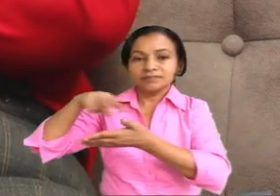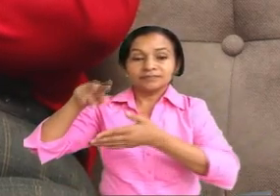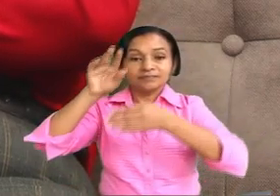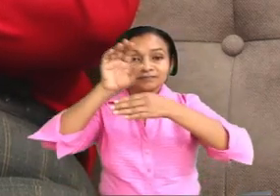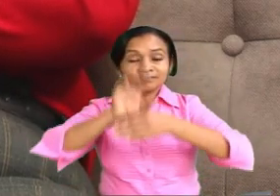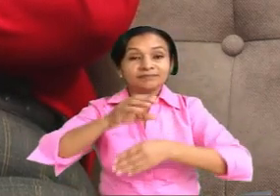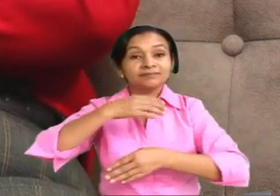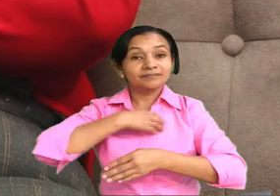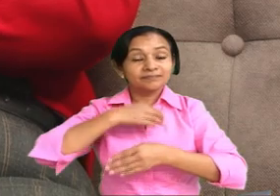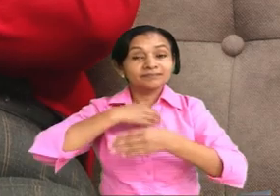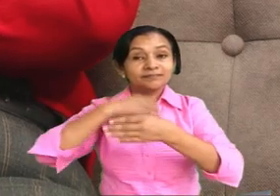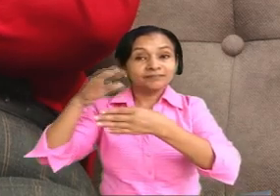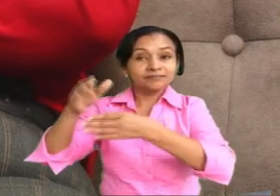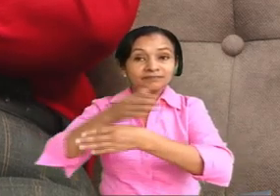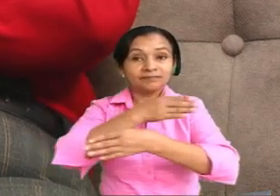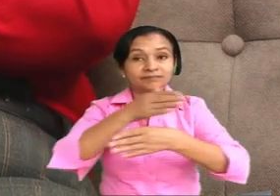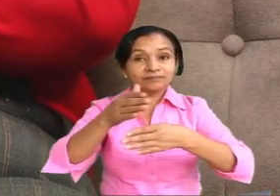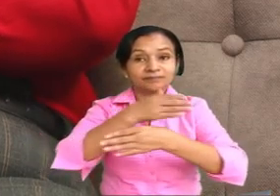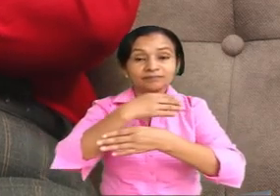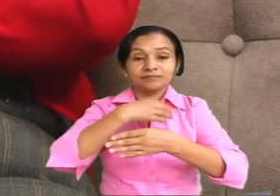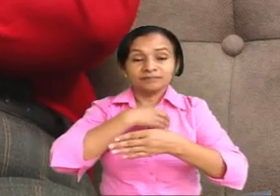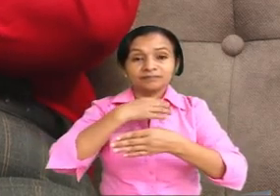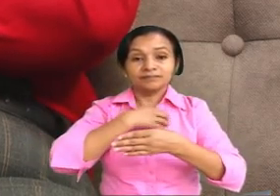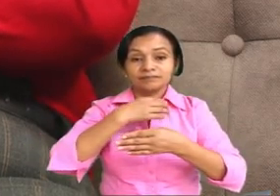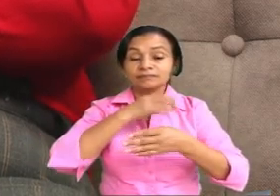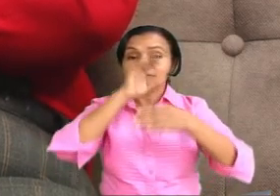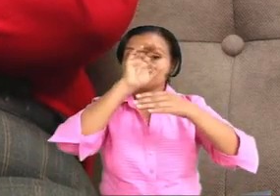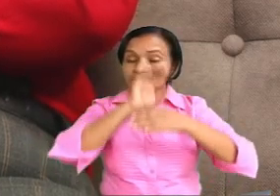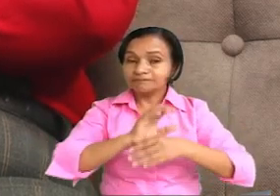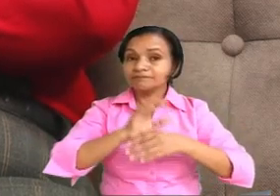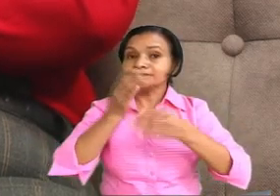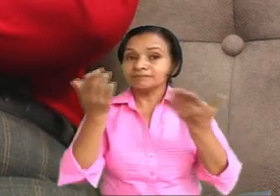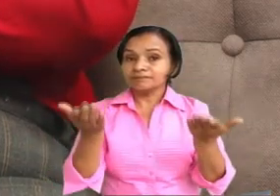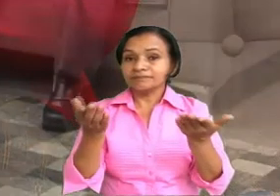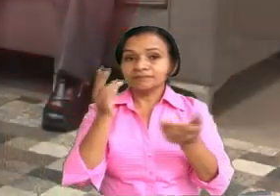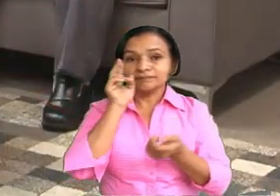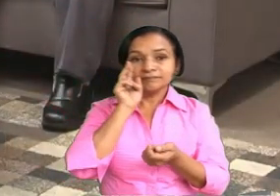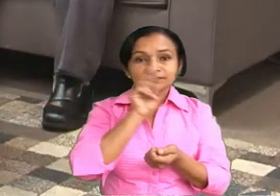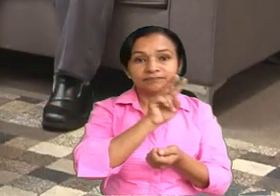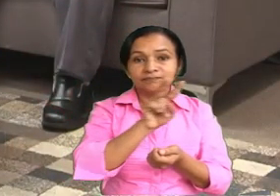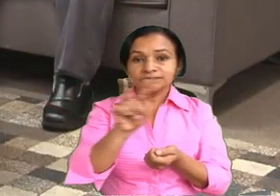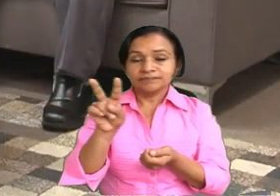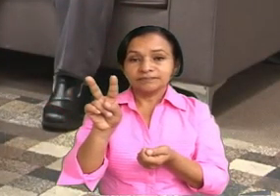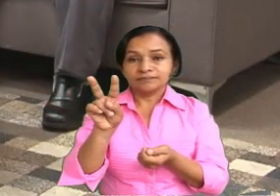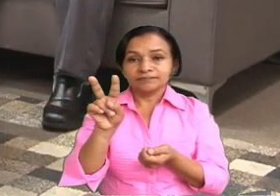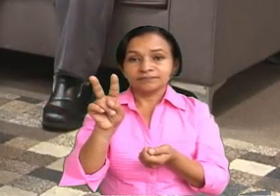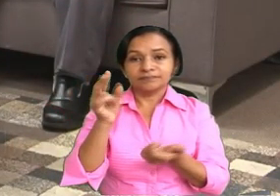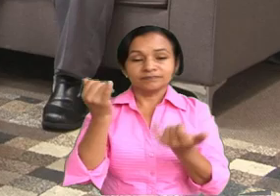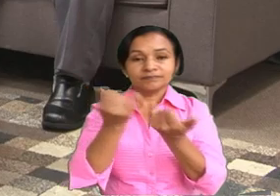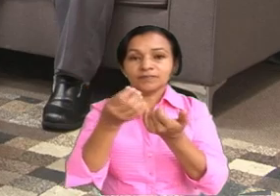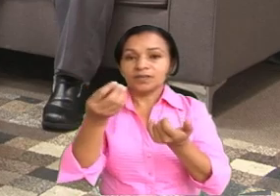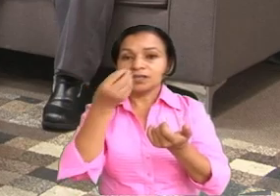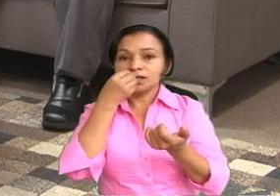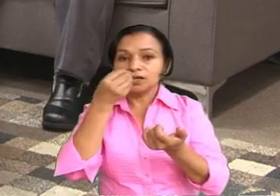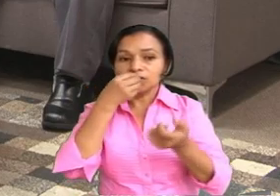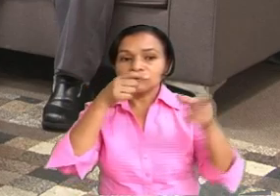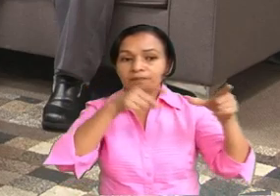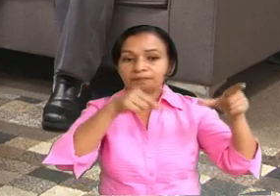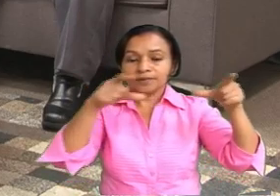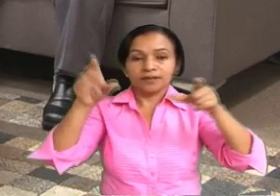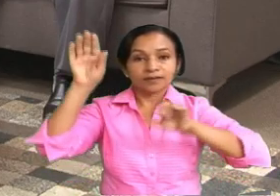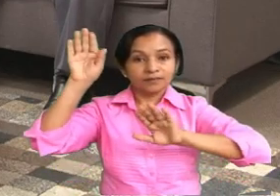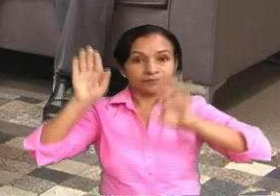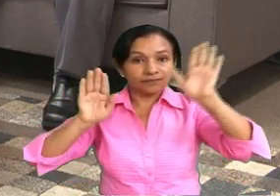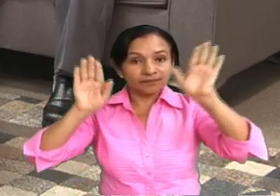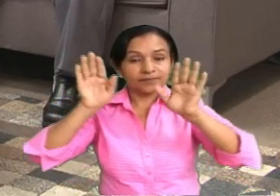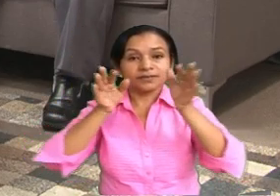tradiciones. Eso es rescatar nuestra identidad. Hemos mirado los concursos de gastronómicos, que